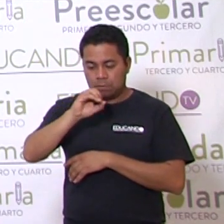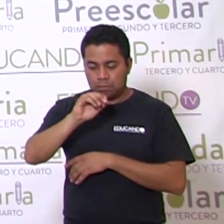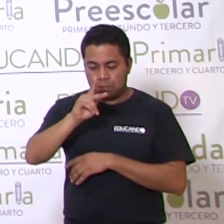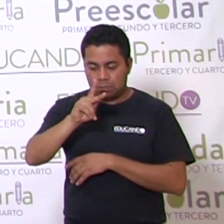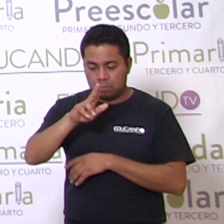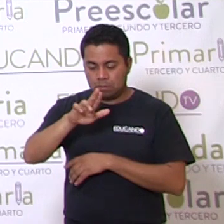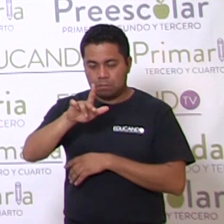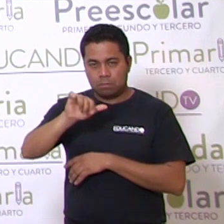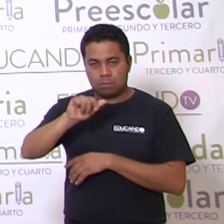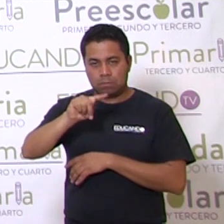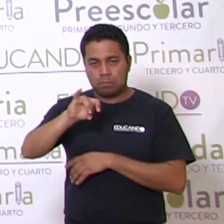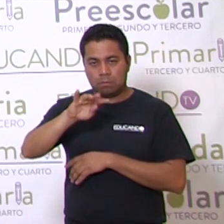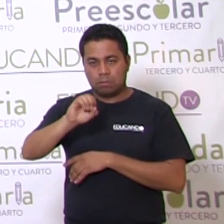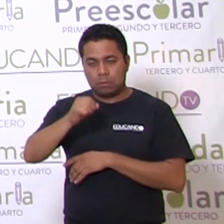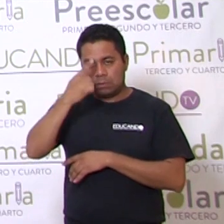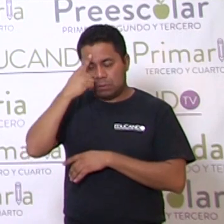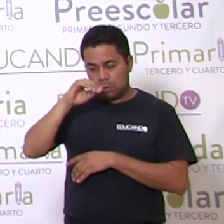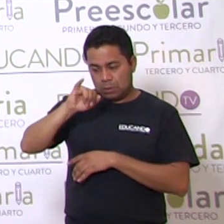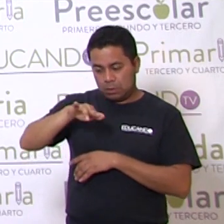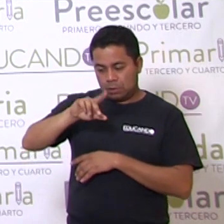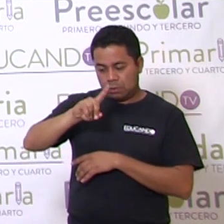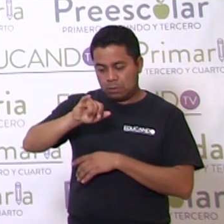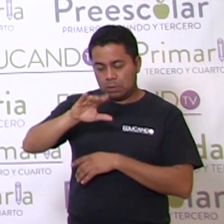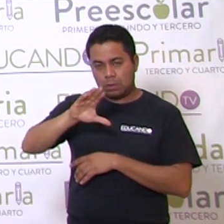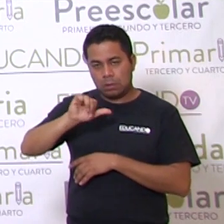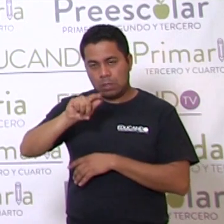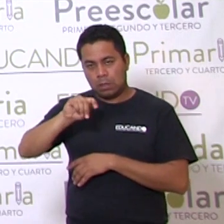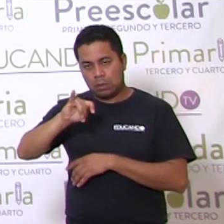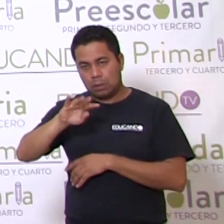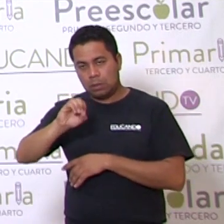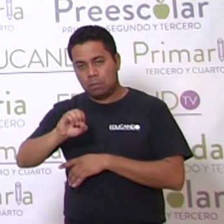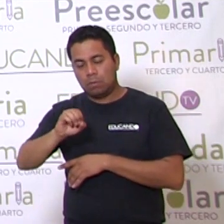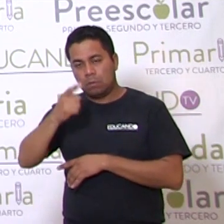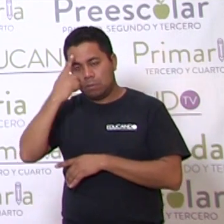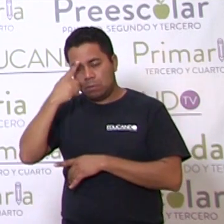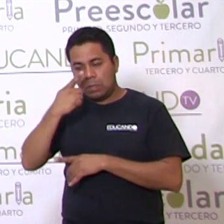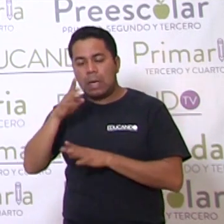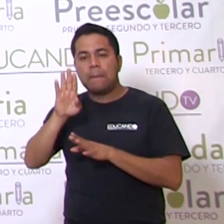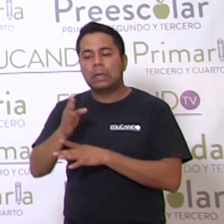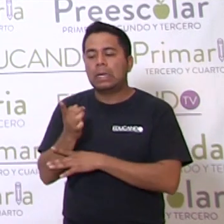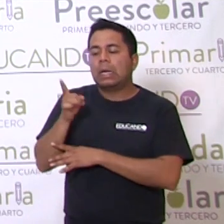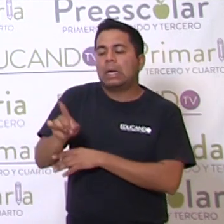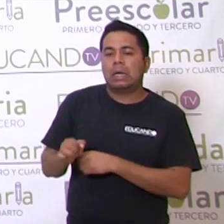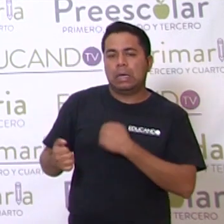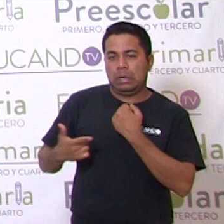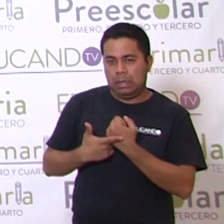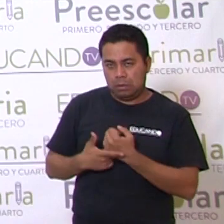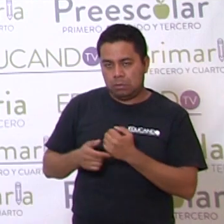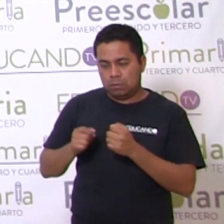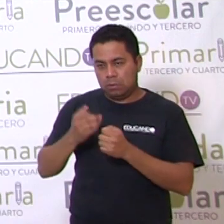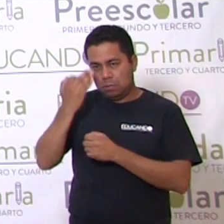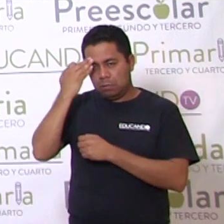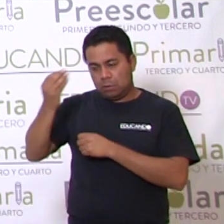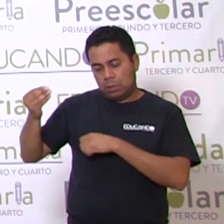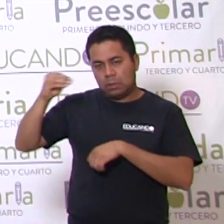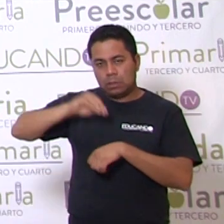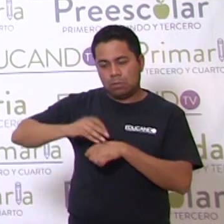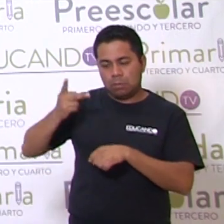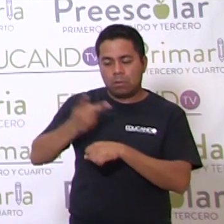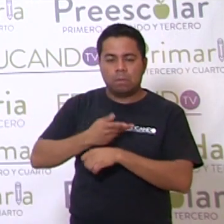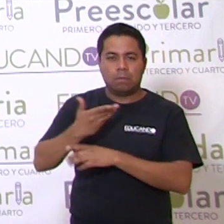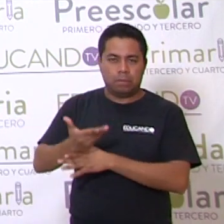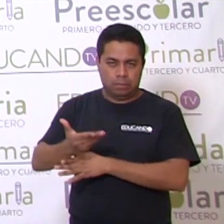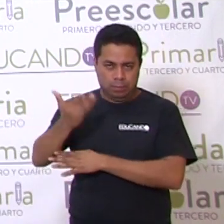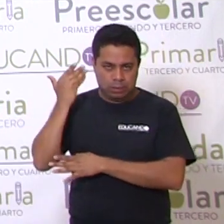una forma indicativa, porque está indicando algo, valga la redundancia, conjugado en pretérito, bien.